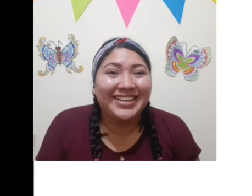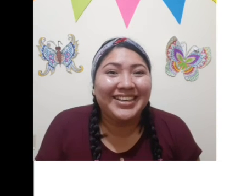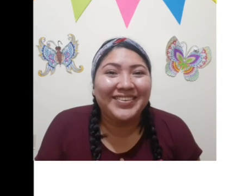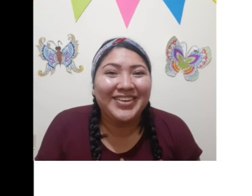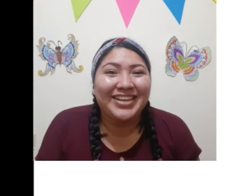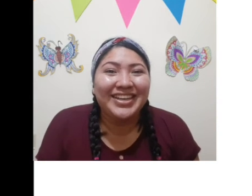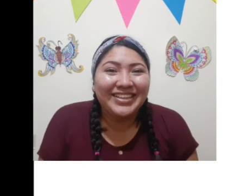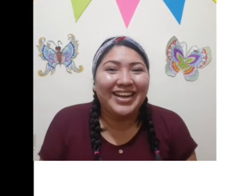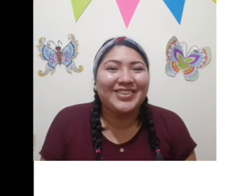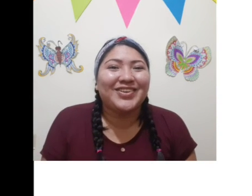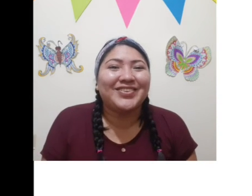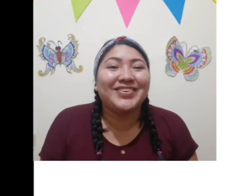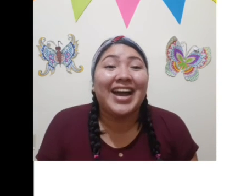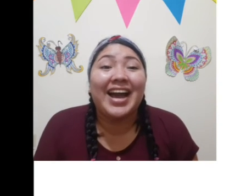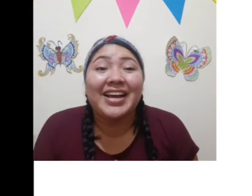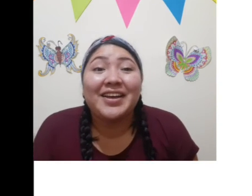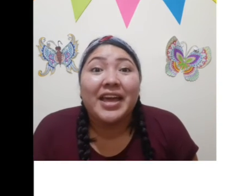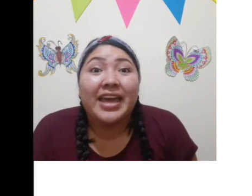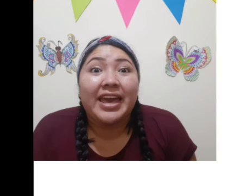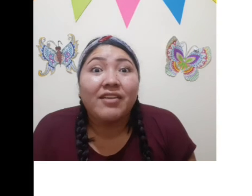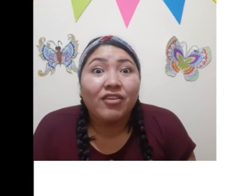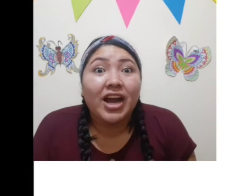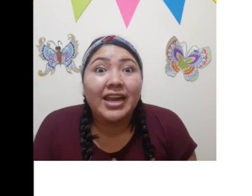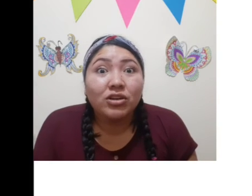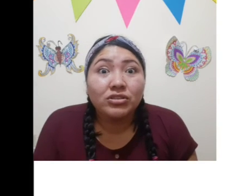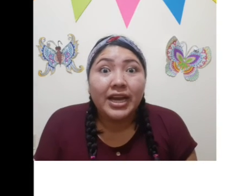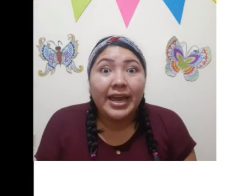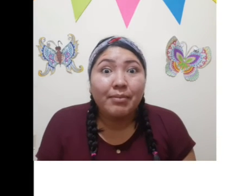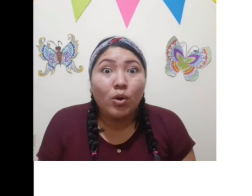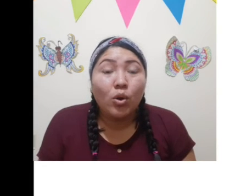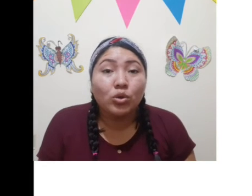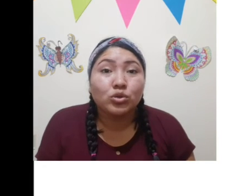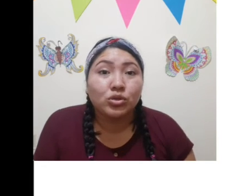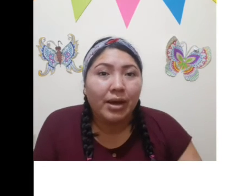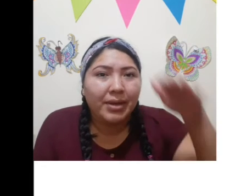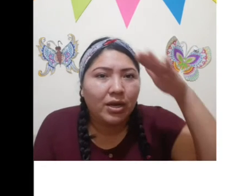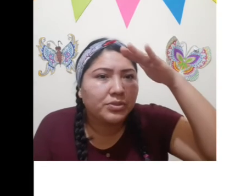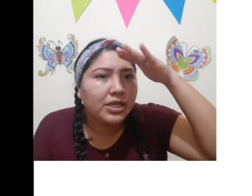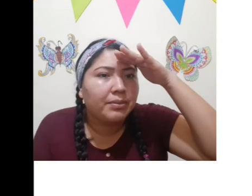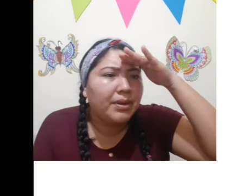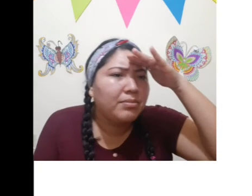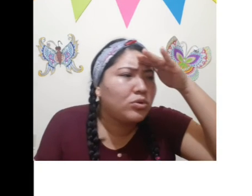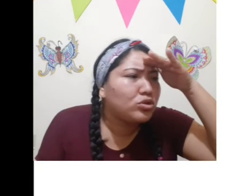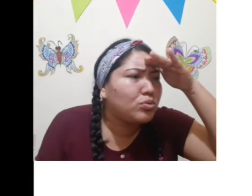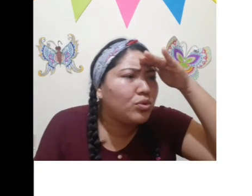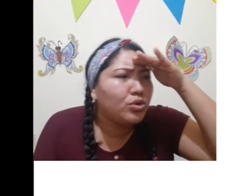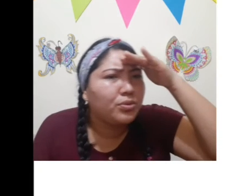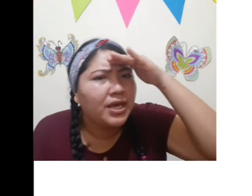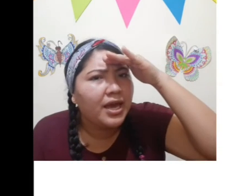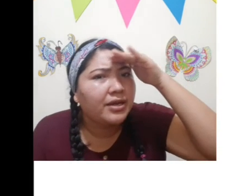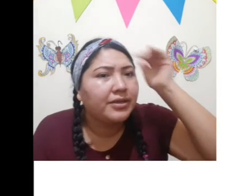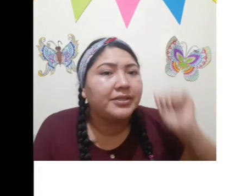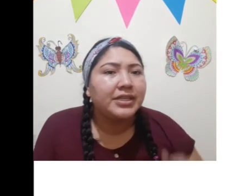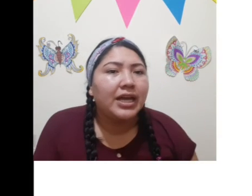si el linda la tortuga que boca le encontraremos a ver observemos muy